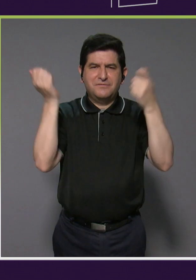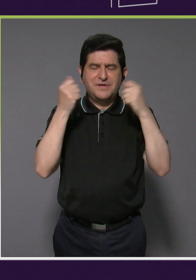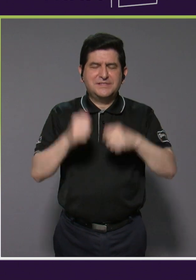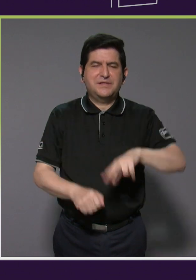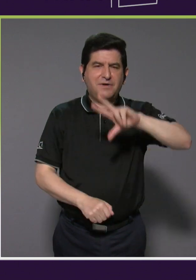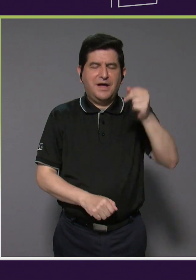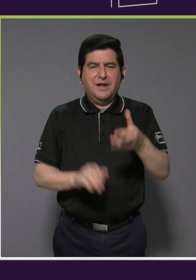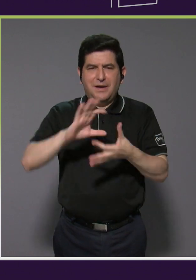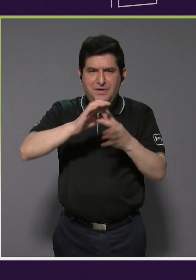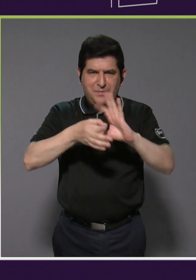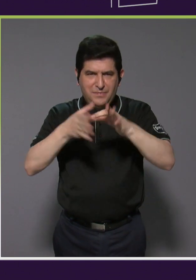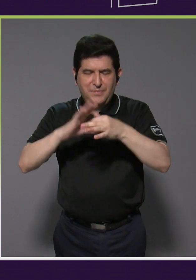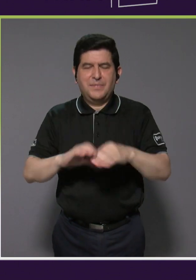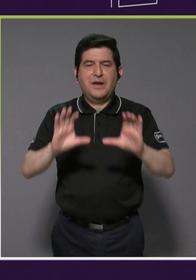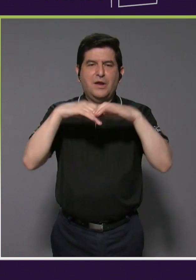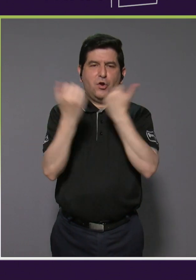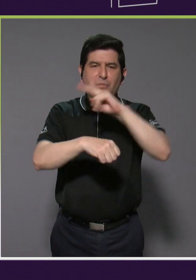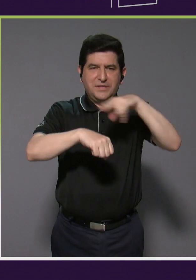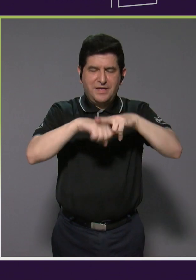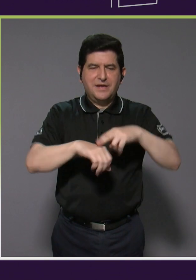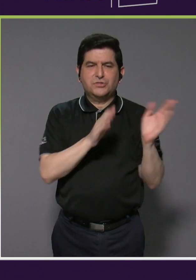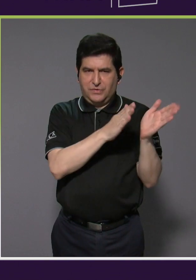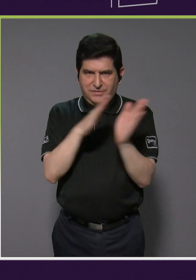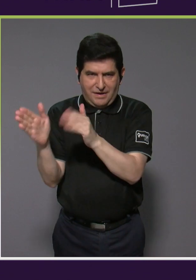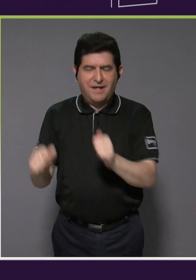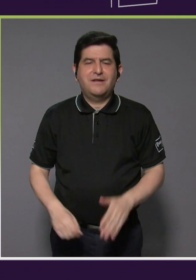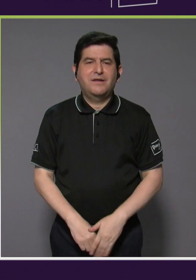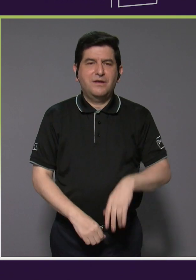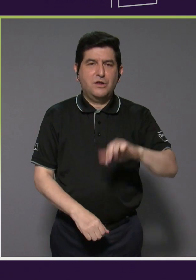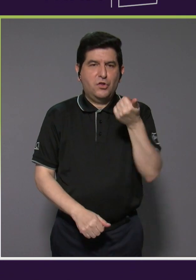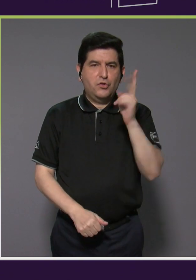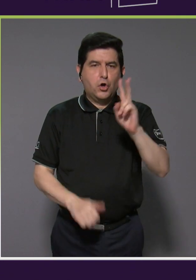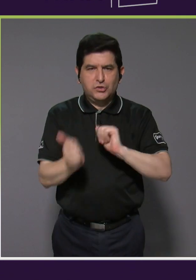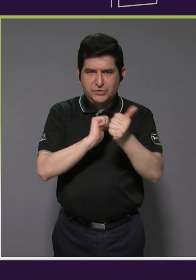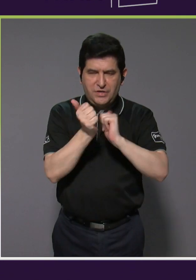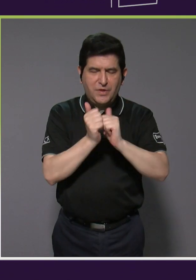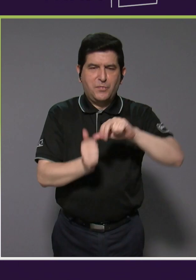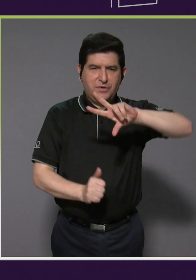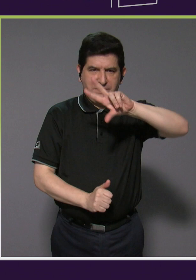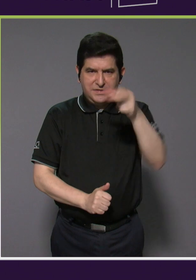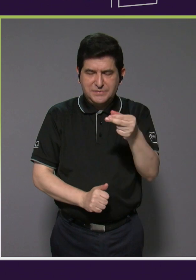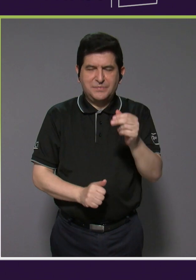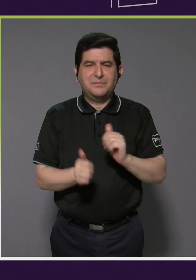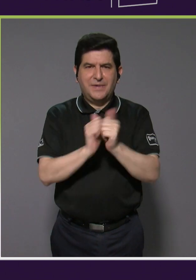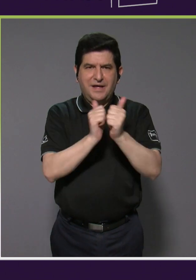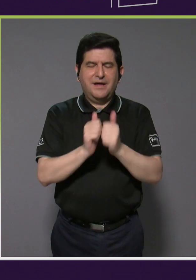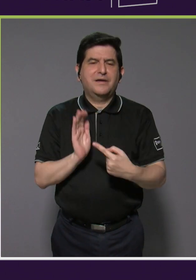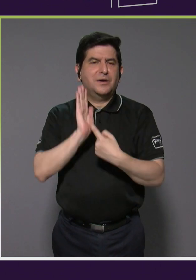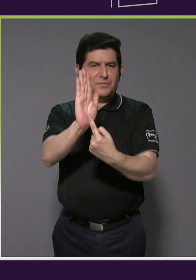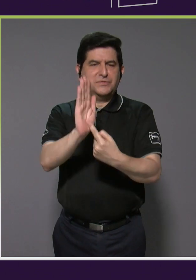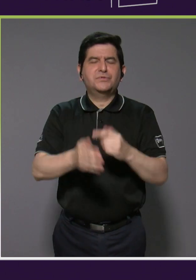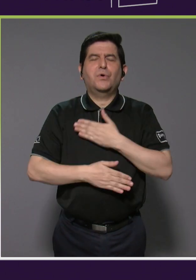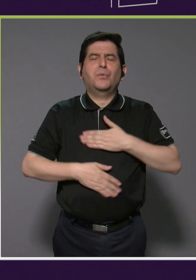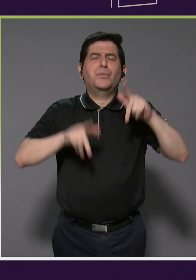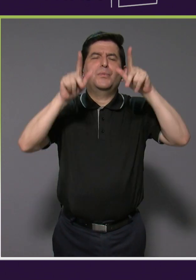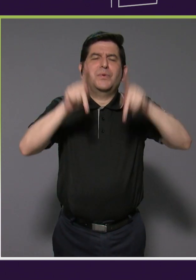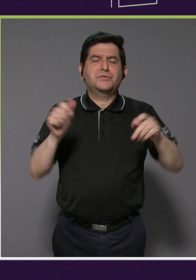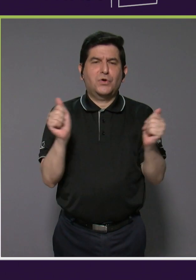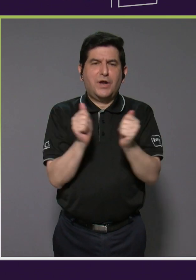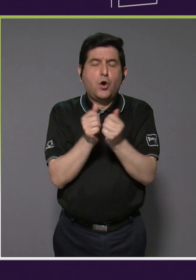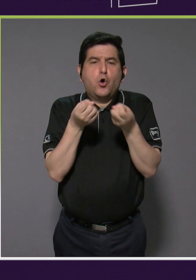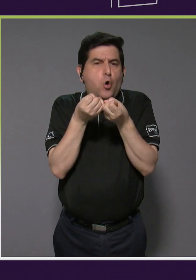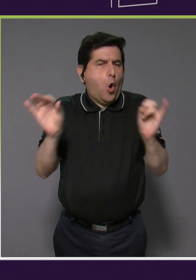Paralímpico organizado por el Comité Nacional. 12 disciplinas paradeportivas estuvieron en exhibición para el disfrute de personas con y